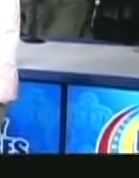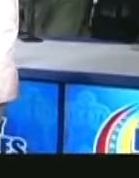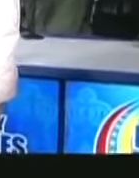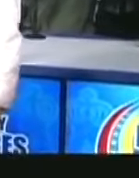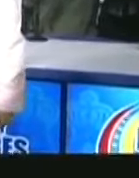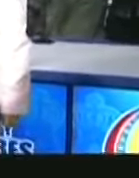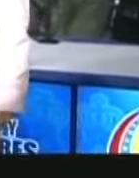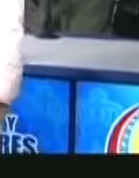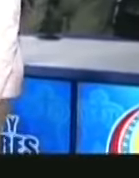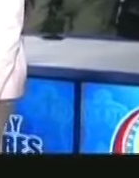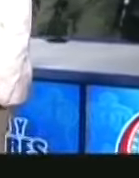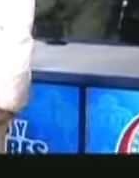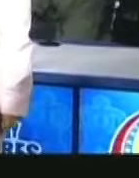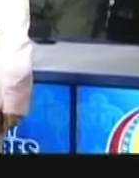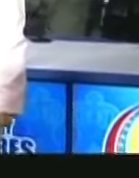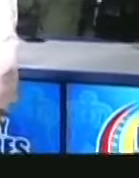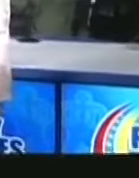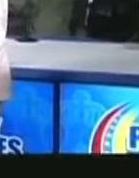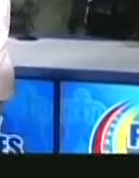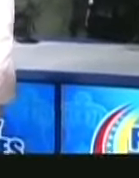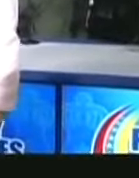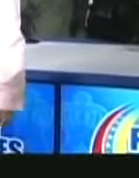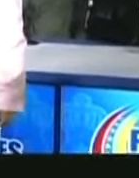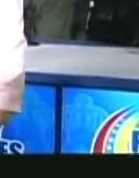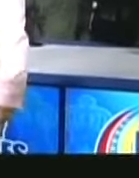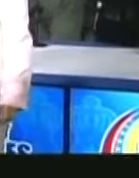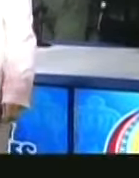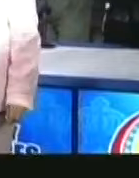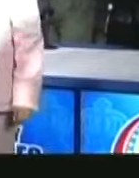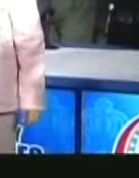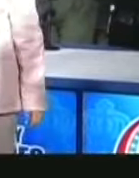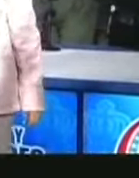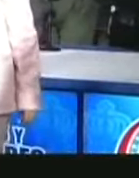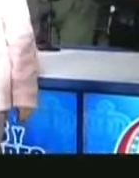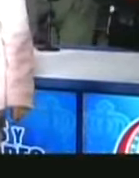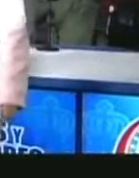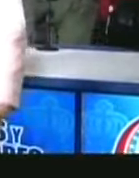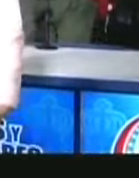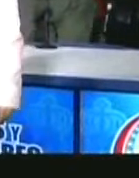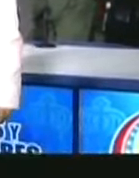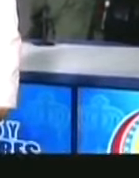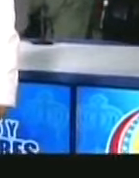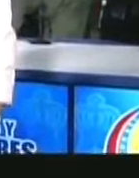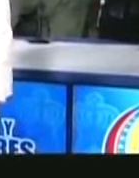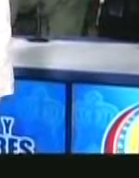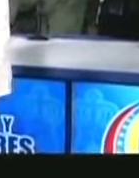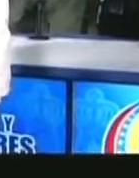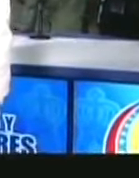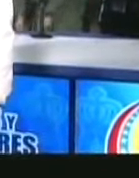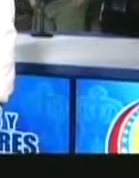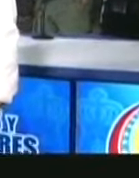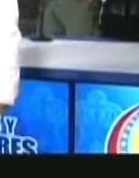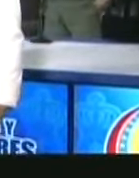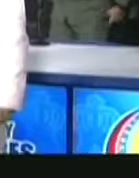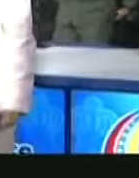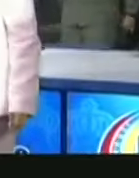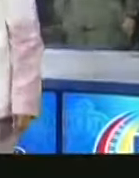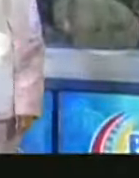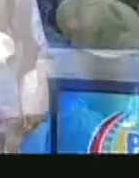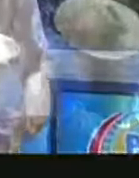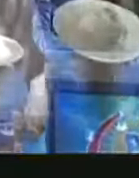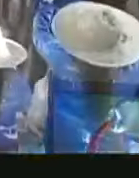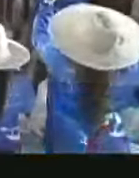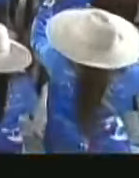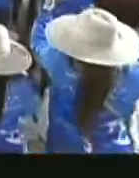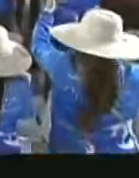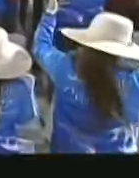un 73%. Y la acuicultura, el camarón, con un 23%. Venezuela registra más de